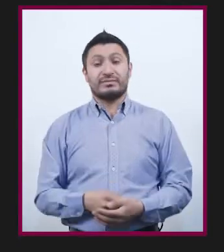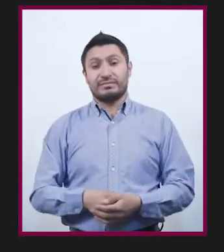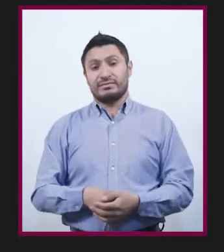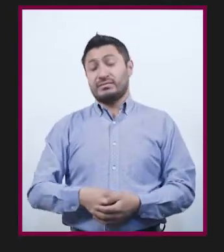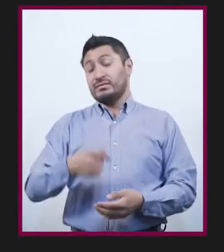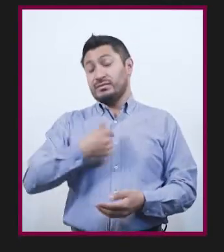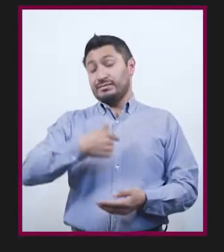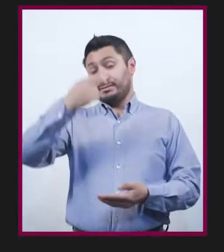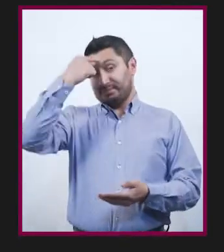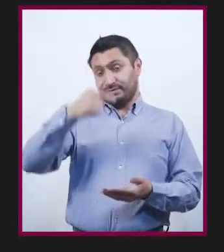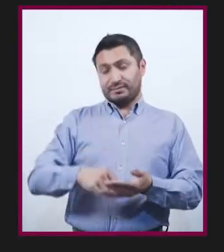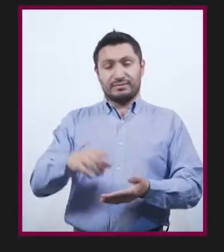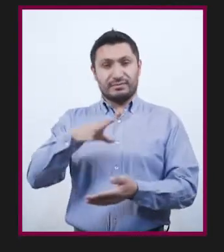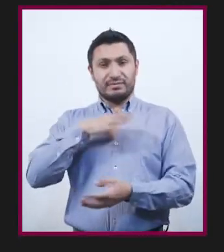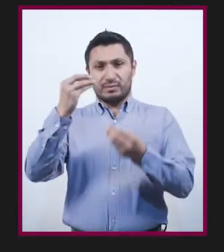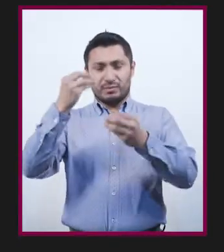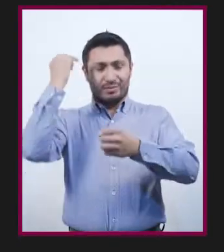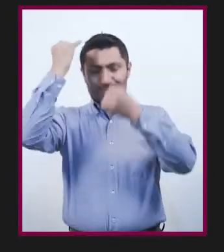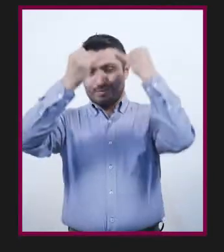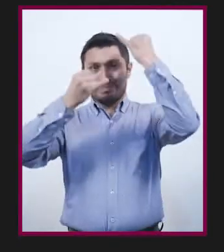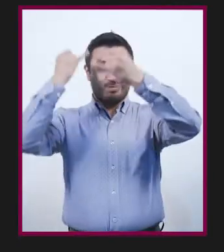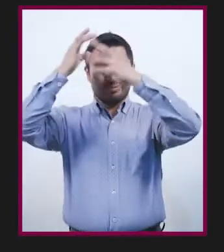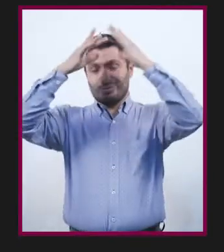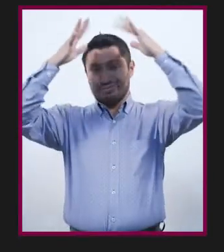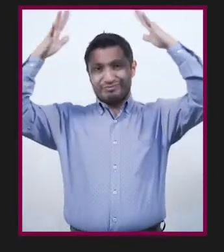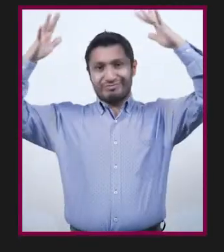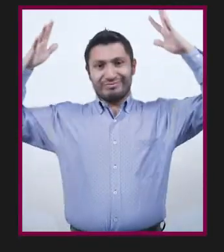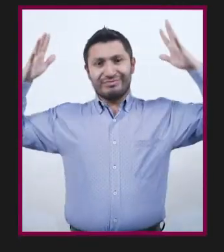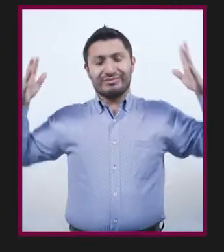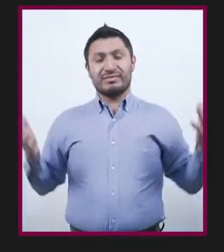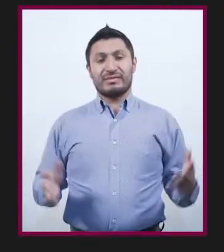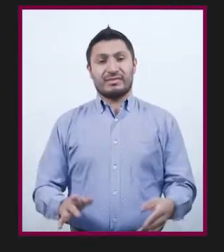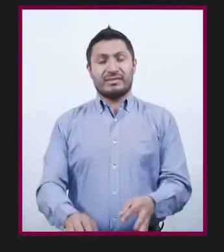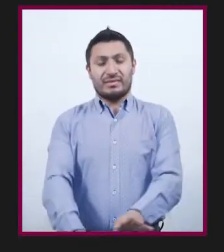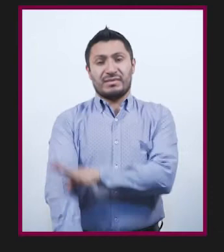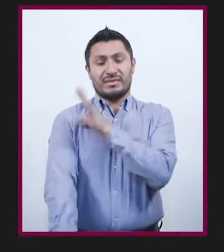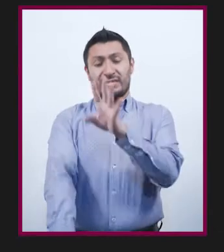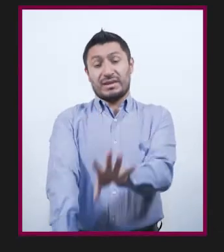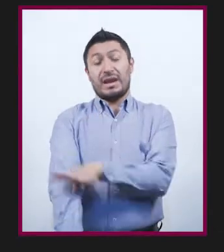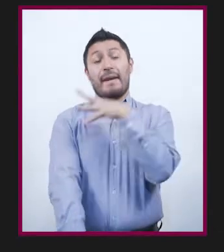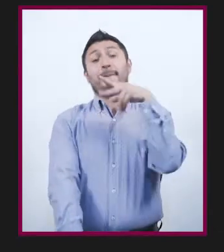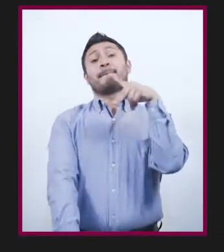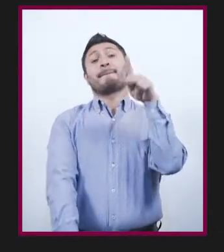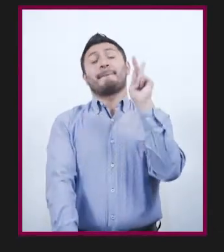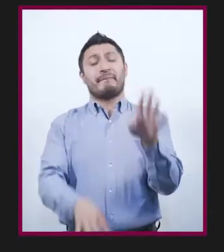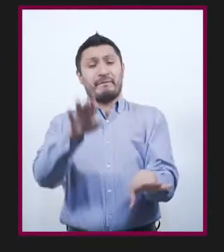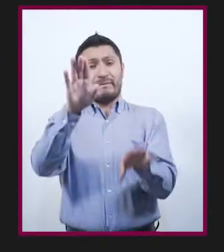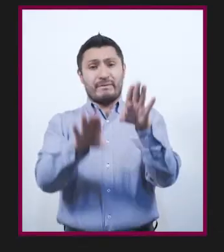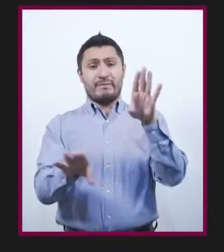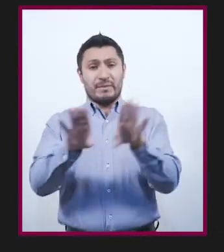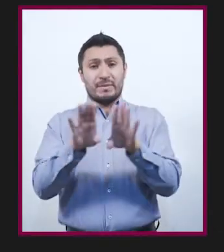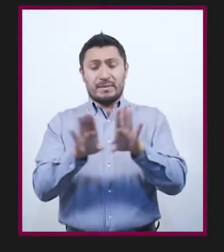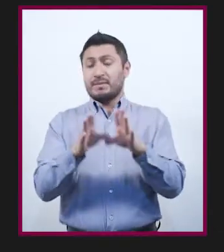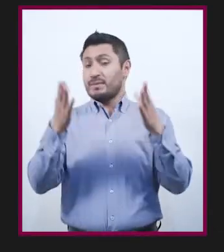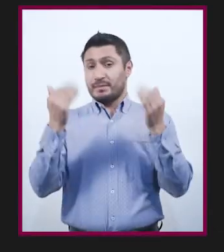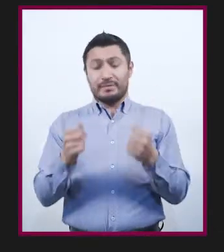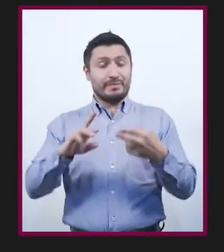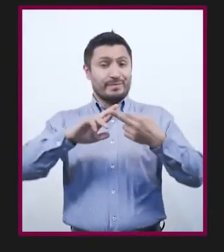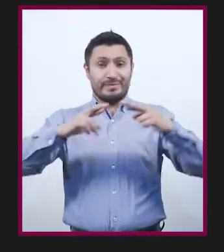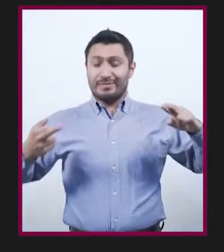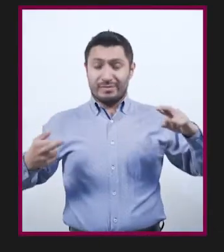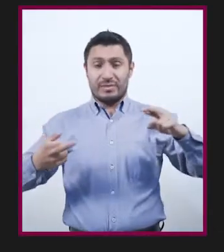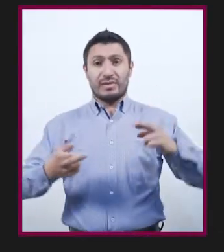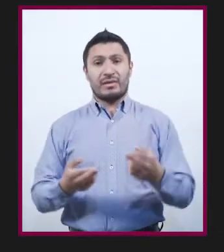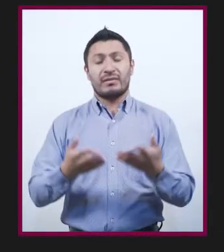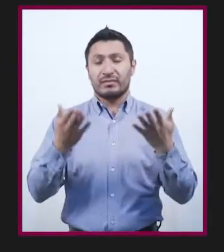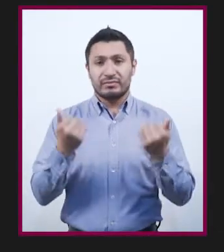bebé, ahí sí habrían muchas desventajas, porque creo que tus mejores años se los tendrías que entregar a alguien que pues los